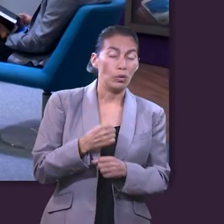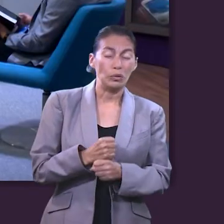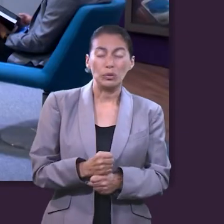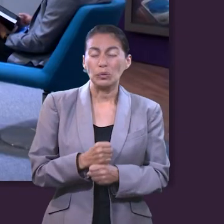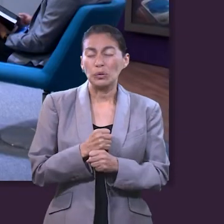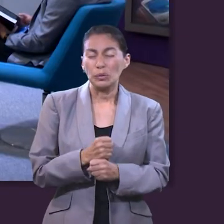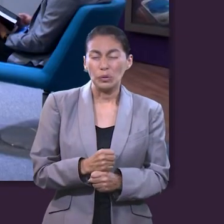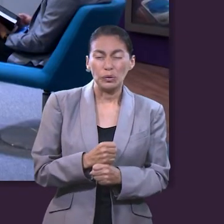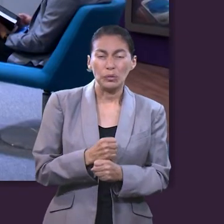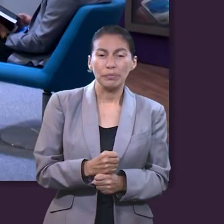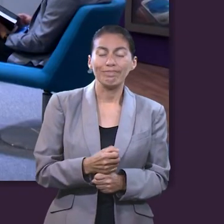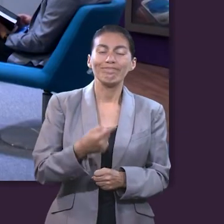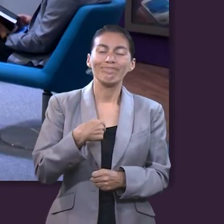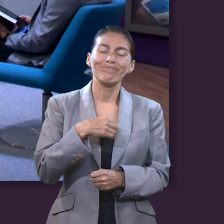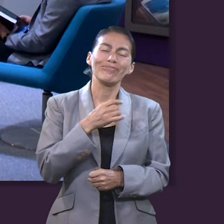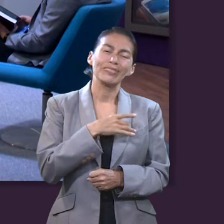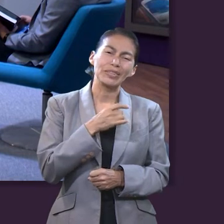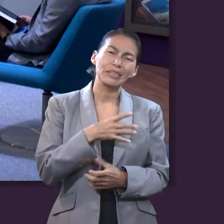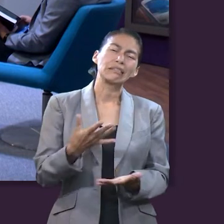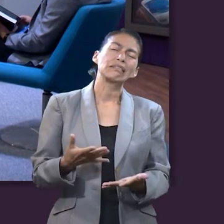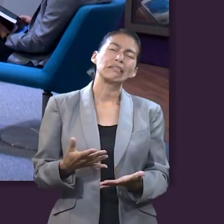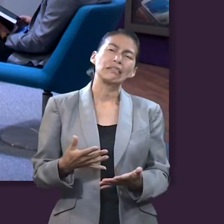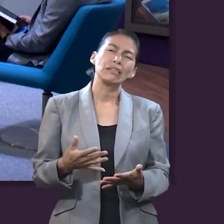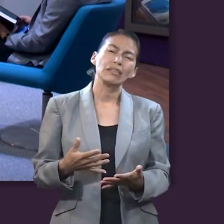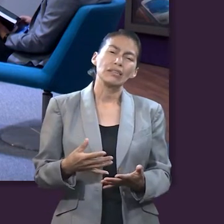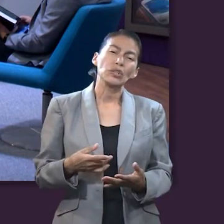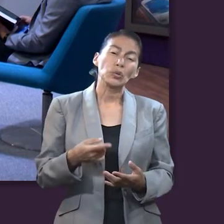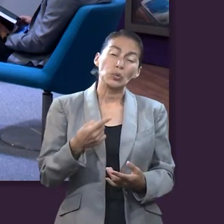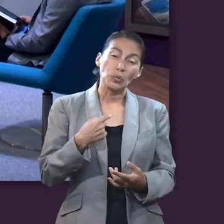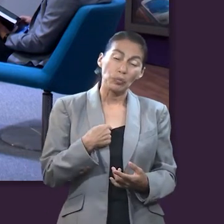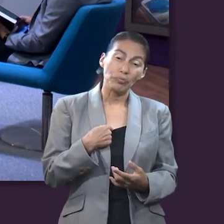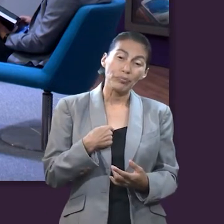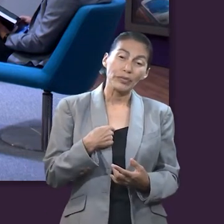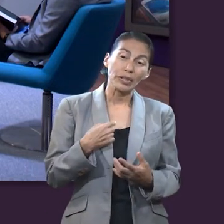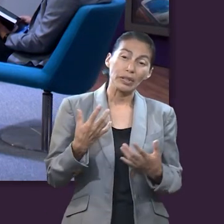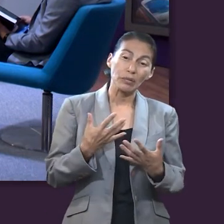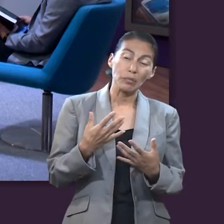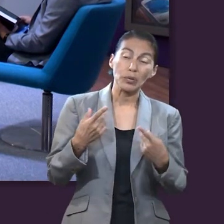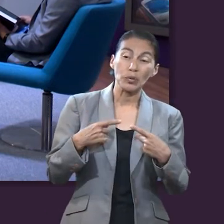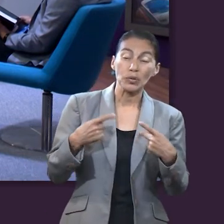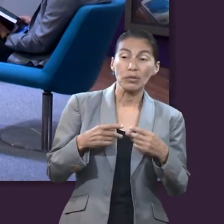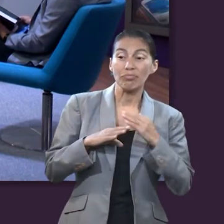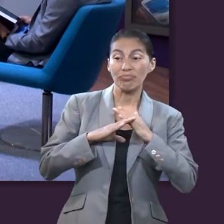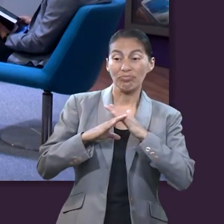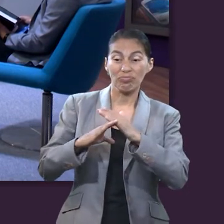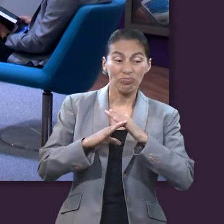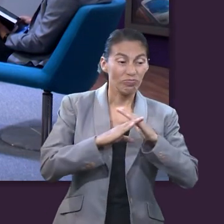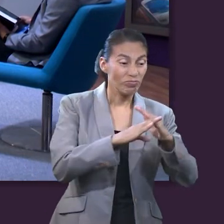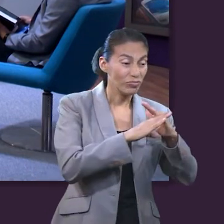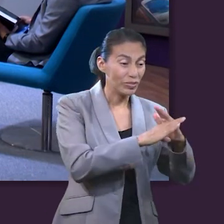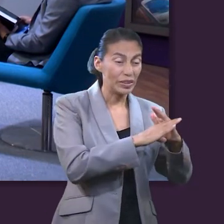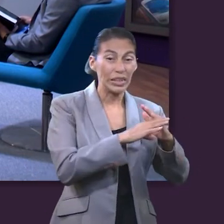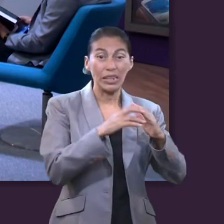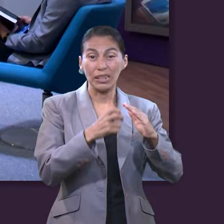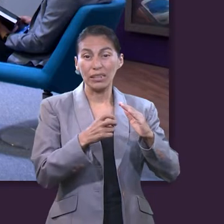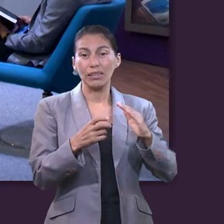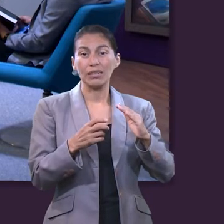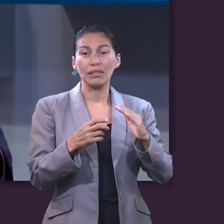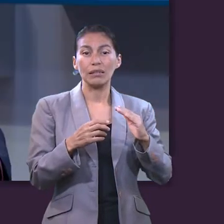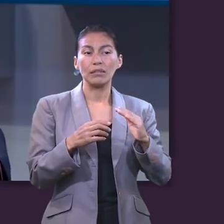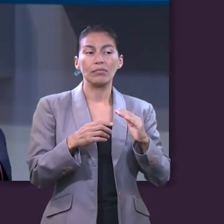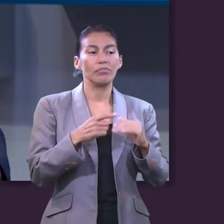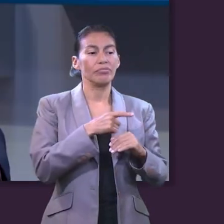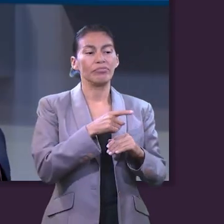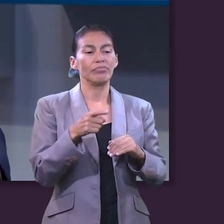sufrimos, usualmente nosotros somos los dolientes, ¿no? Somos los destinatarios de ese dolor que la persona que rechaza